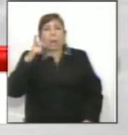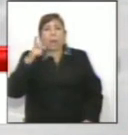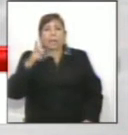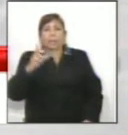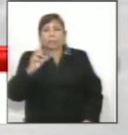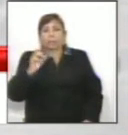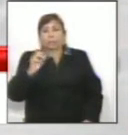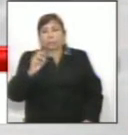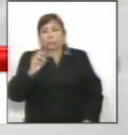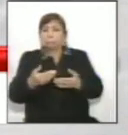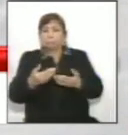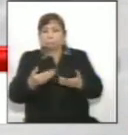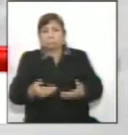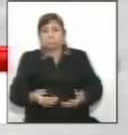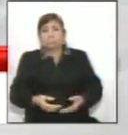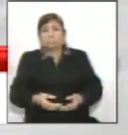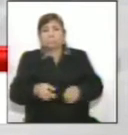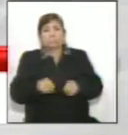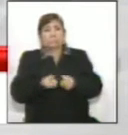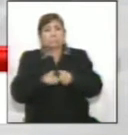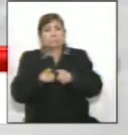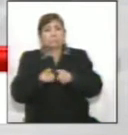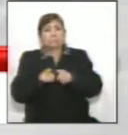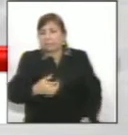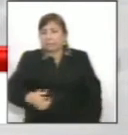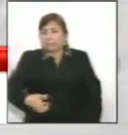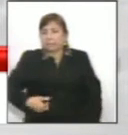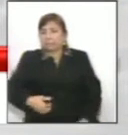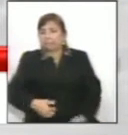rurales de Loreto. Muchas gracias, presidente.